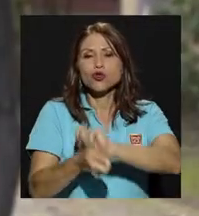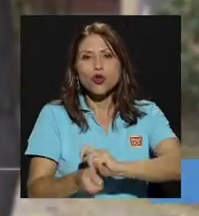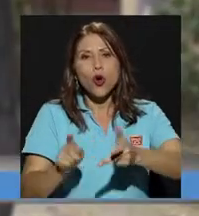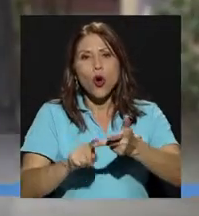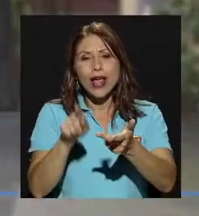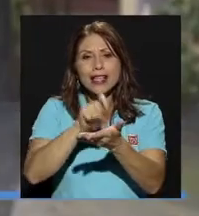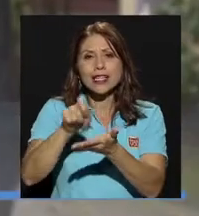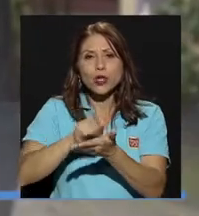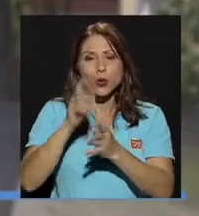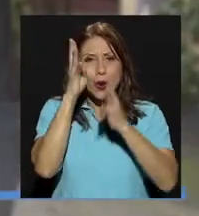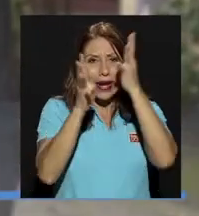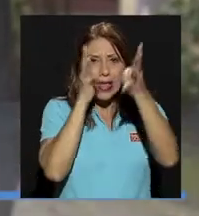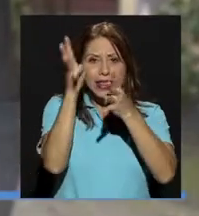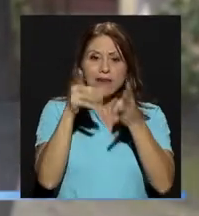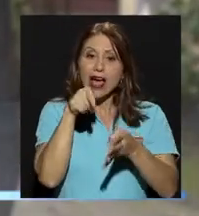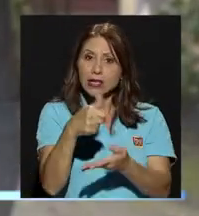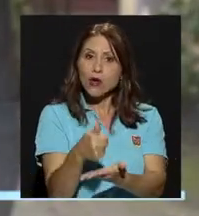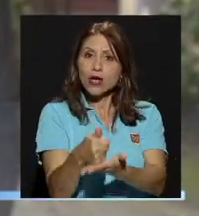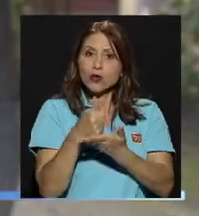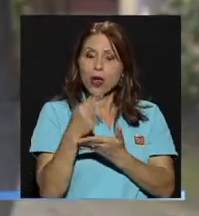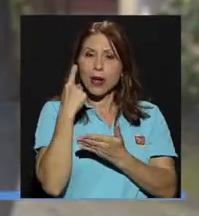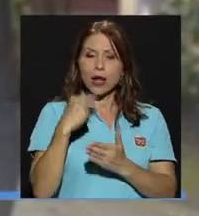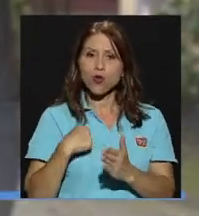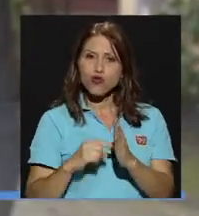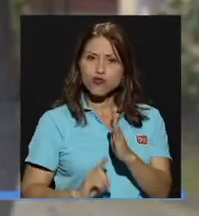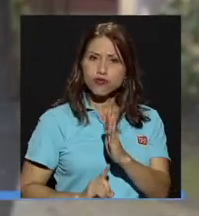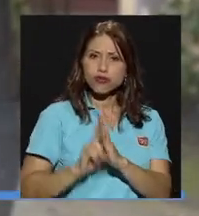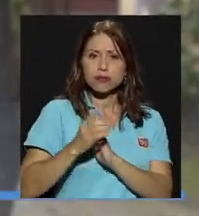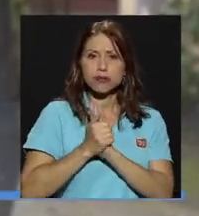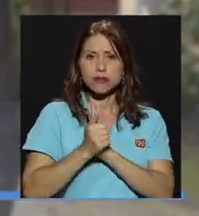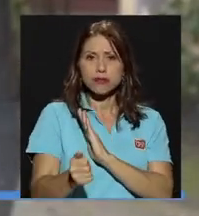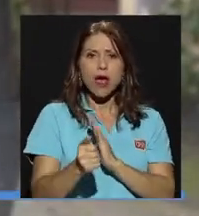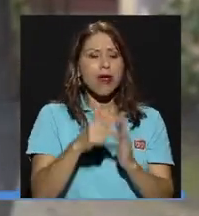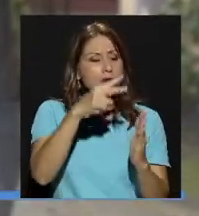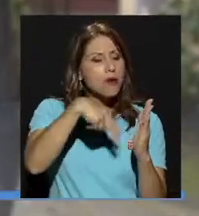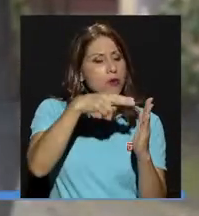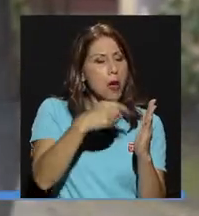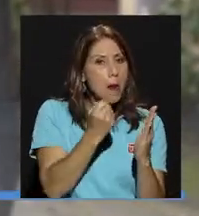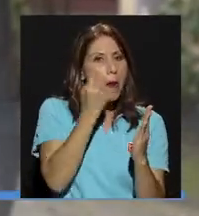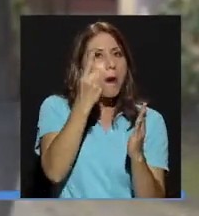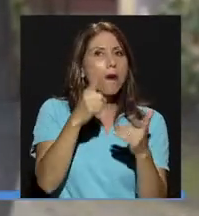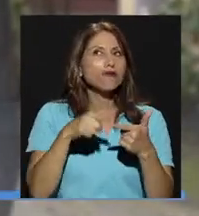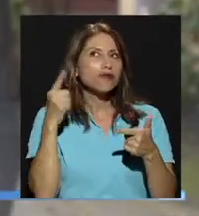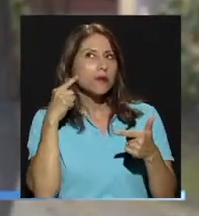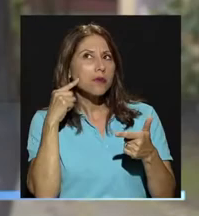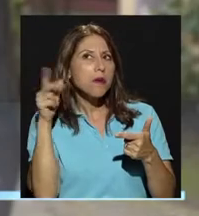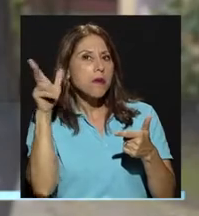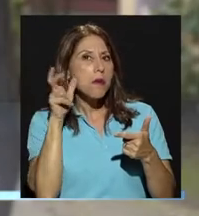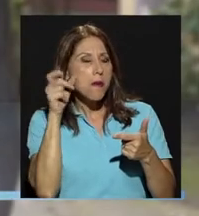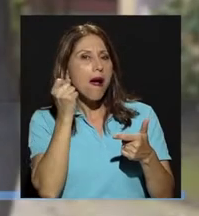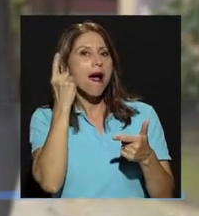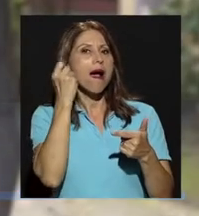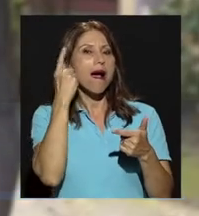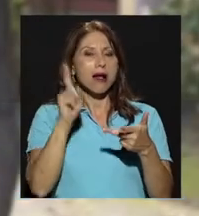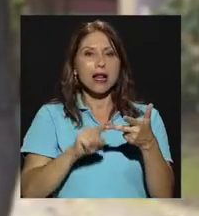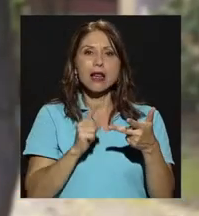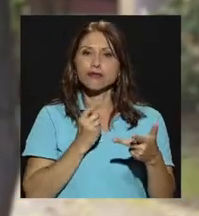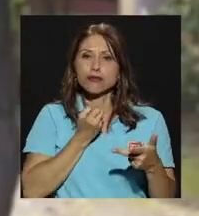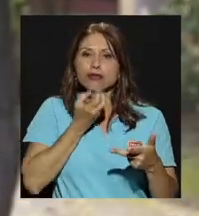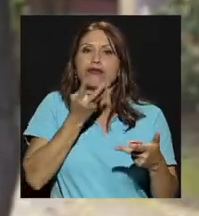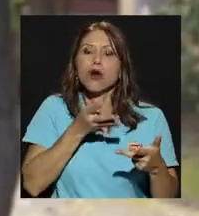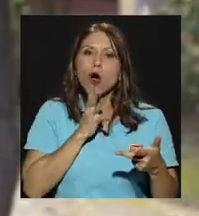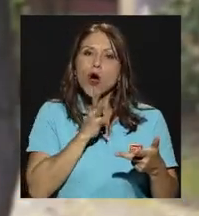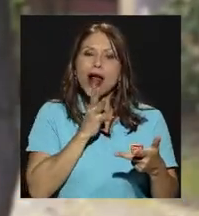escritura, creativa. Entonces eso le ayuda a uno a desarrollar las habilidades, ¿verdad? De comprensión de lectura, de escucha, la parte oral,